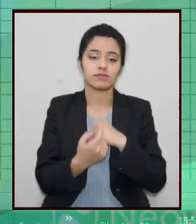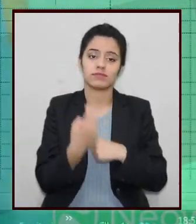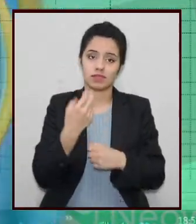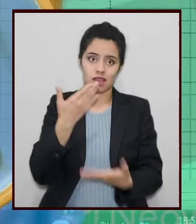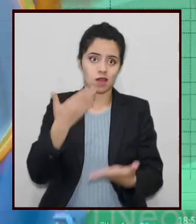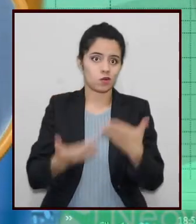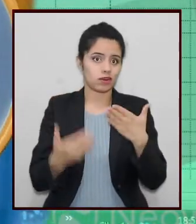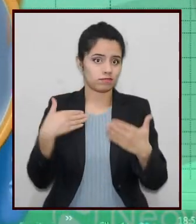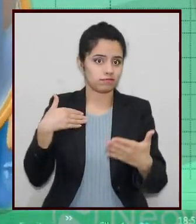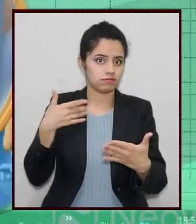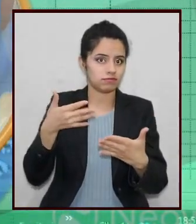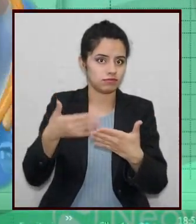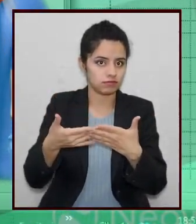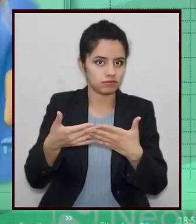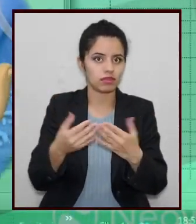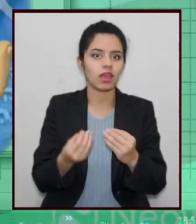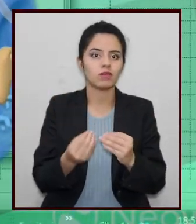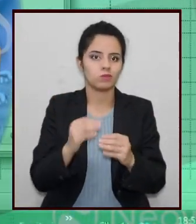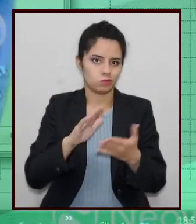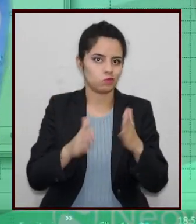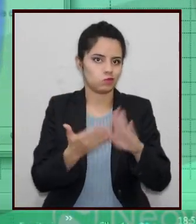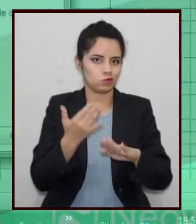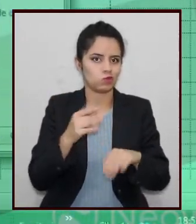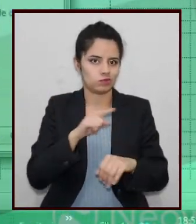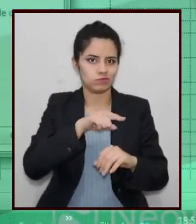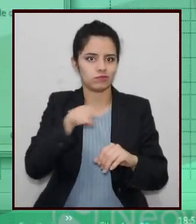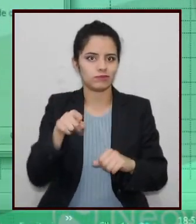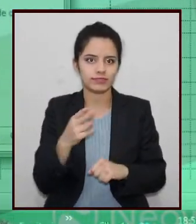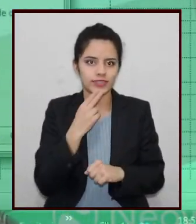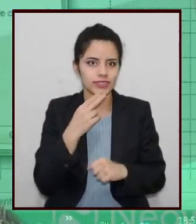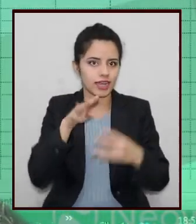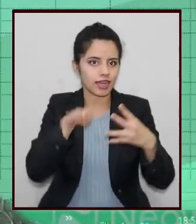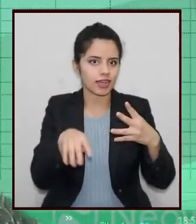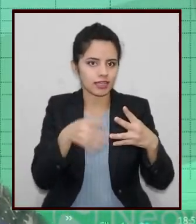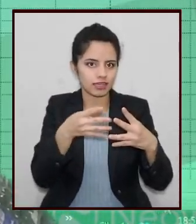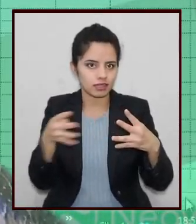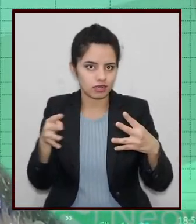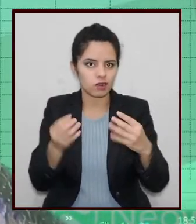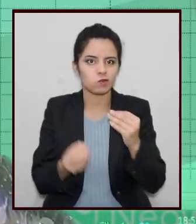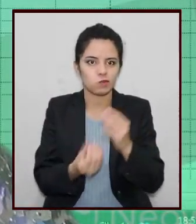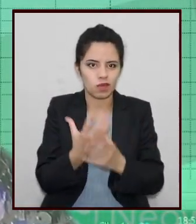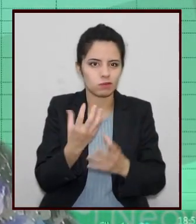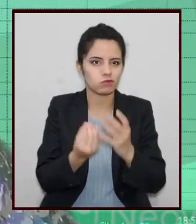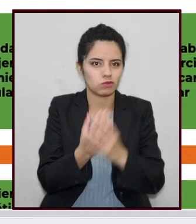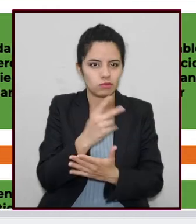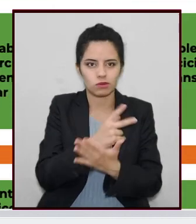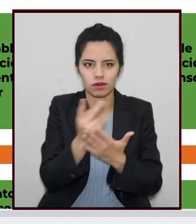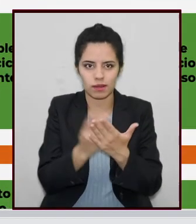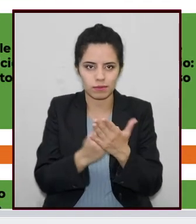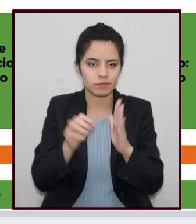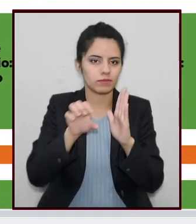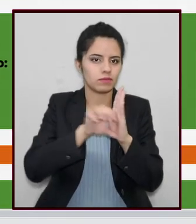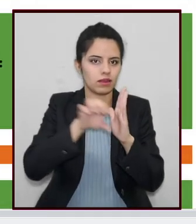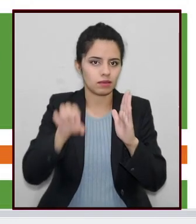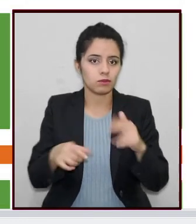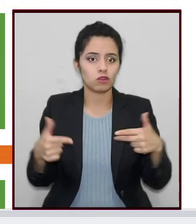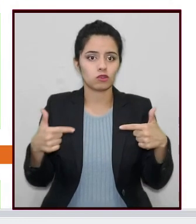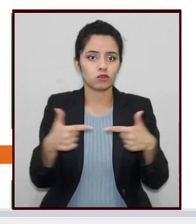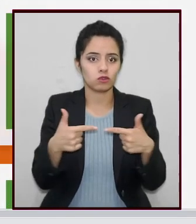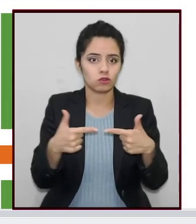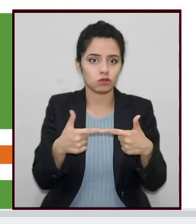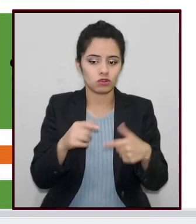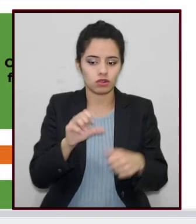hasta ahora, el mundo de las hojas de cálculo digitales sigue evolucionando y generando nuevos softwares. Por ejemplo, está